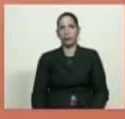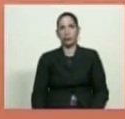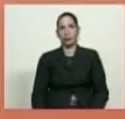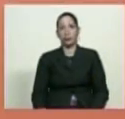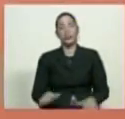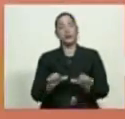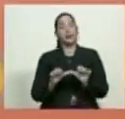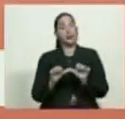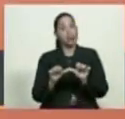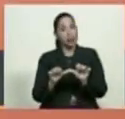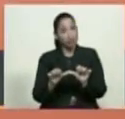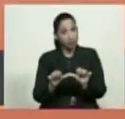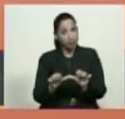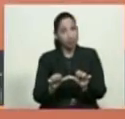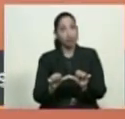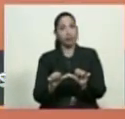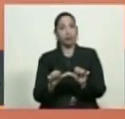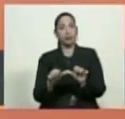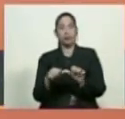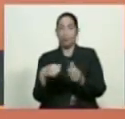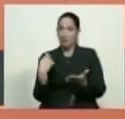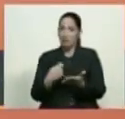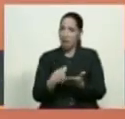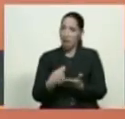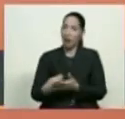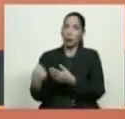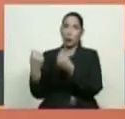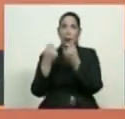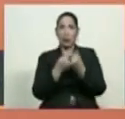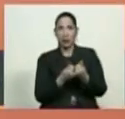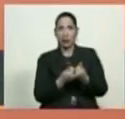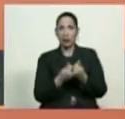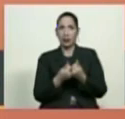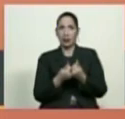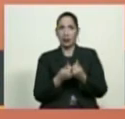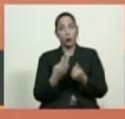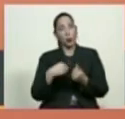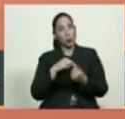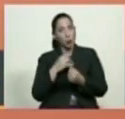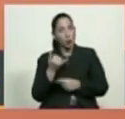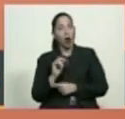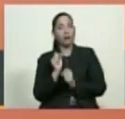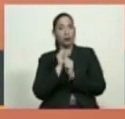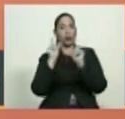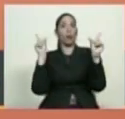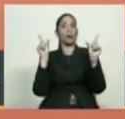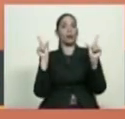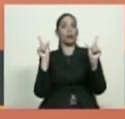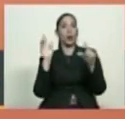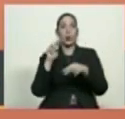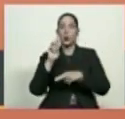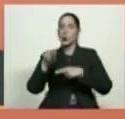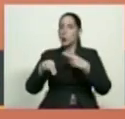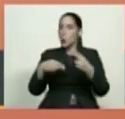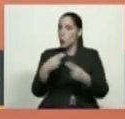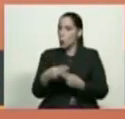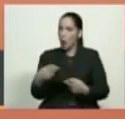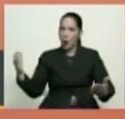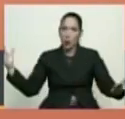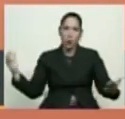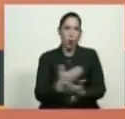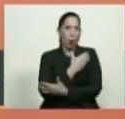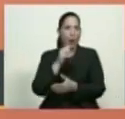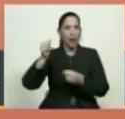Sigan gastando real en eso, que les tenemos una sorpresita. Nunca más van a robarse la gasolina de